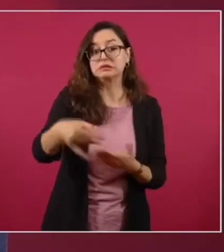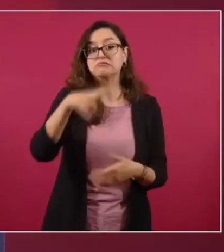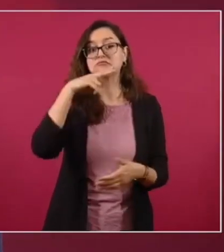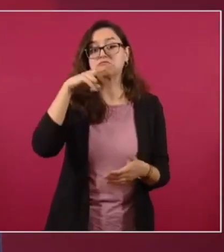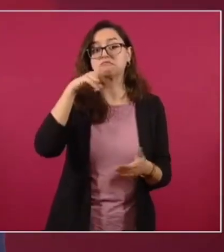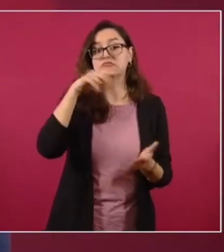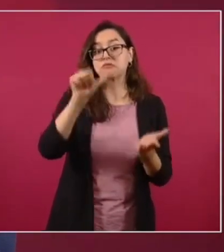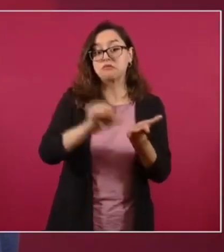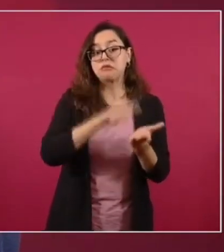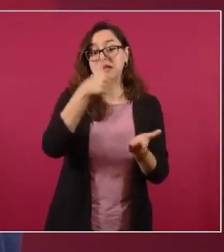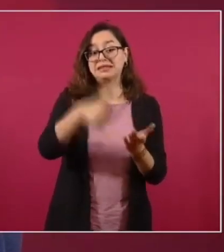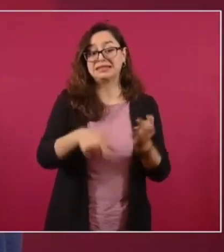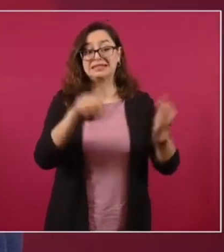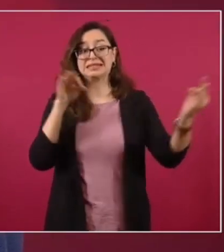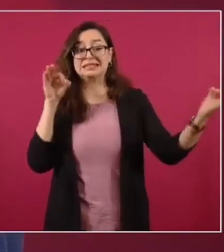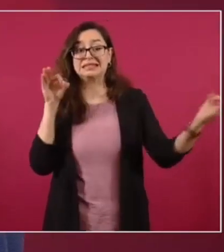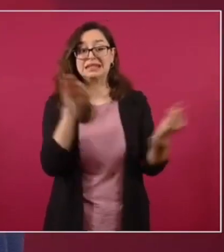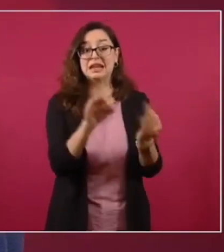monarcas.